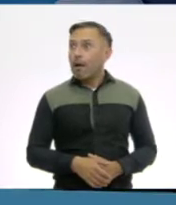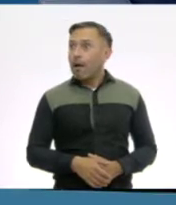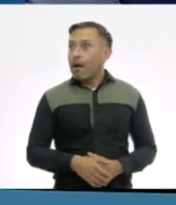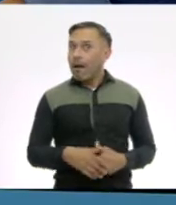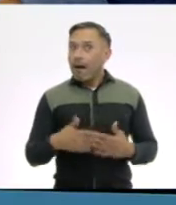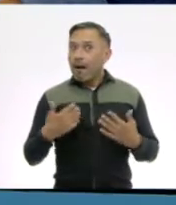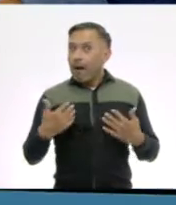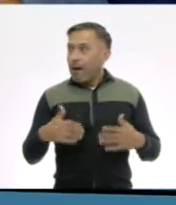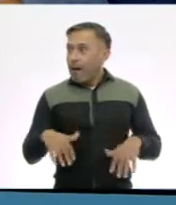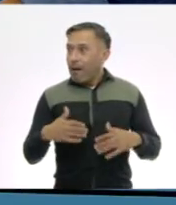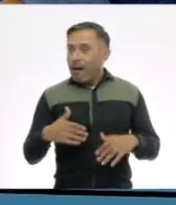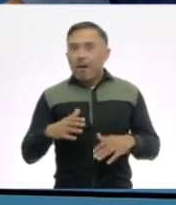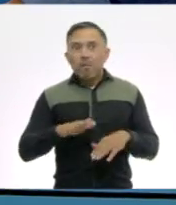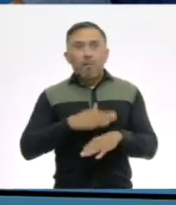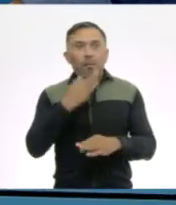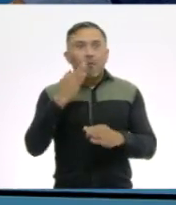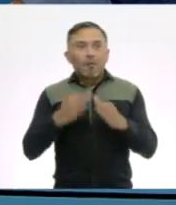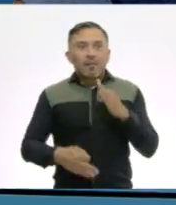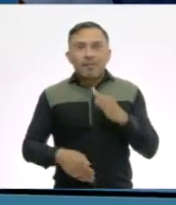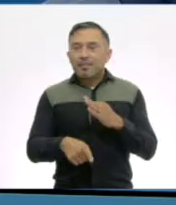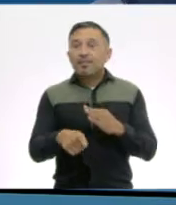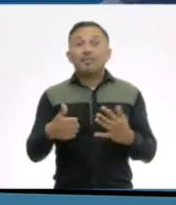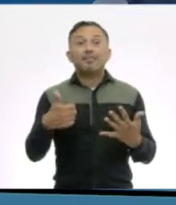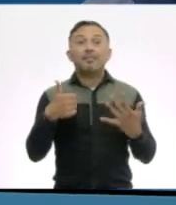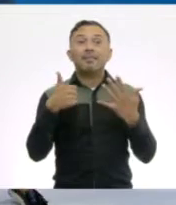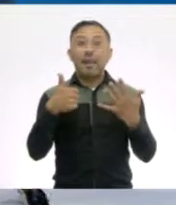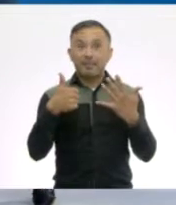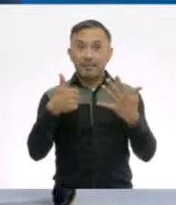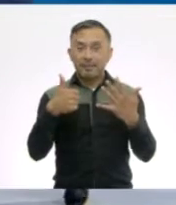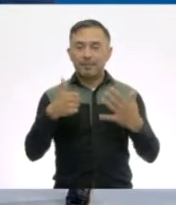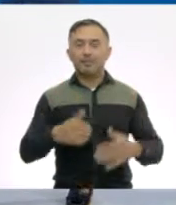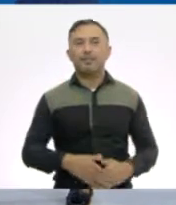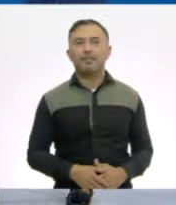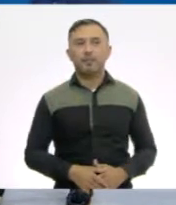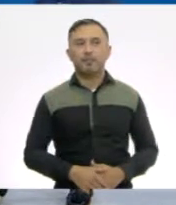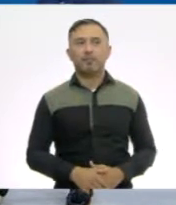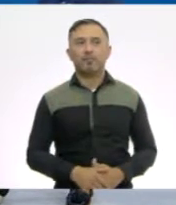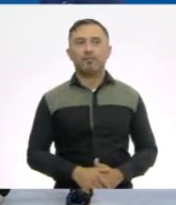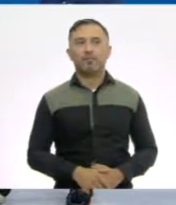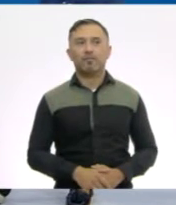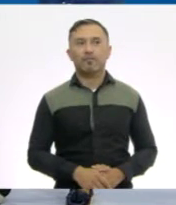Ahora sí. Qué bárbara. Ahora sí, un 6.